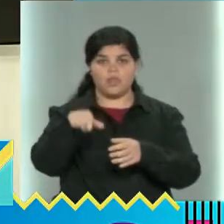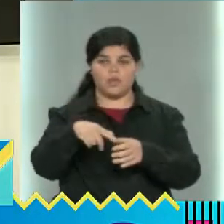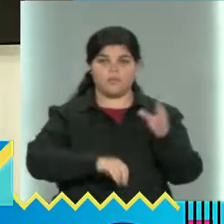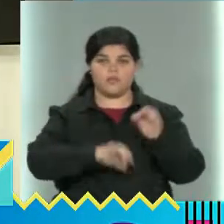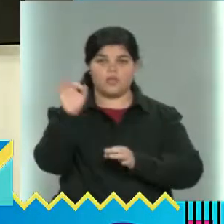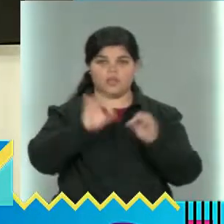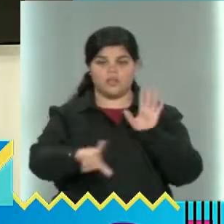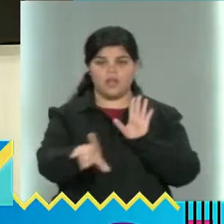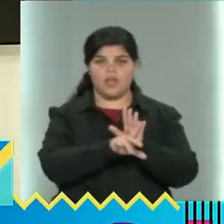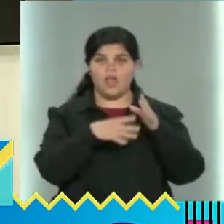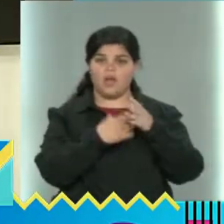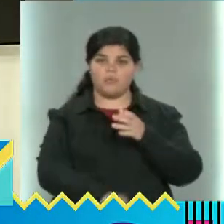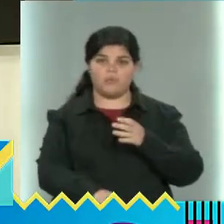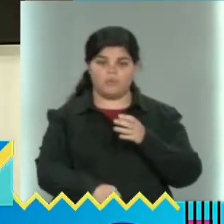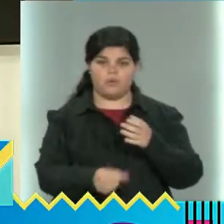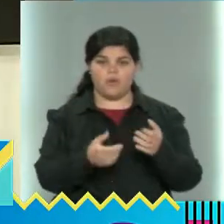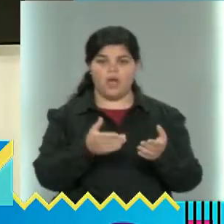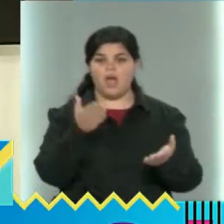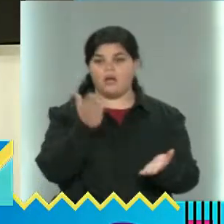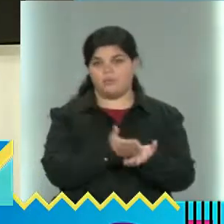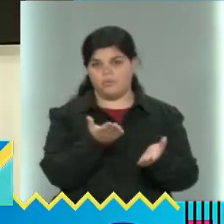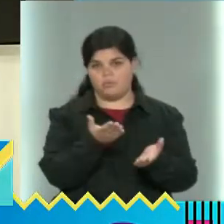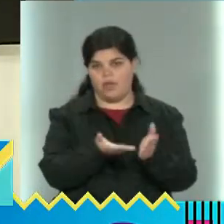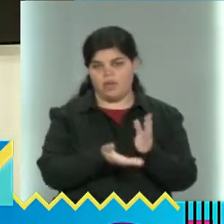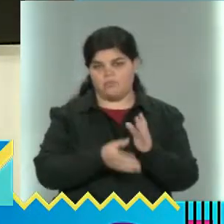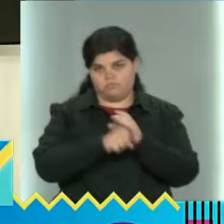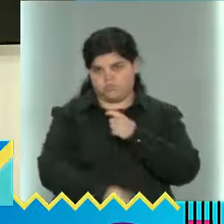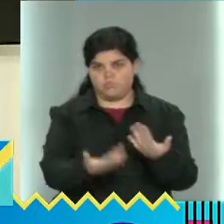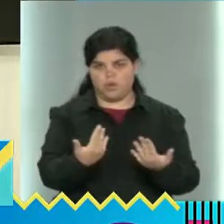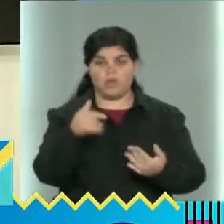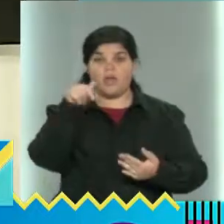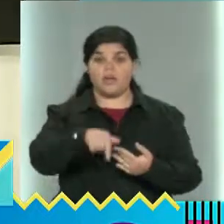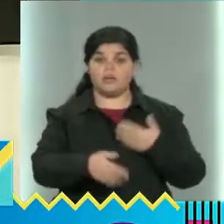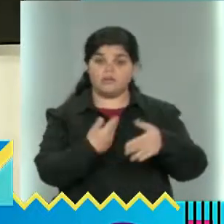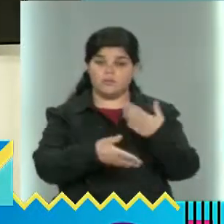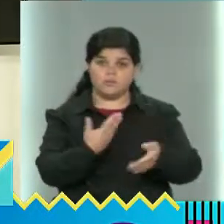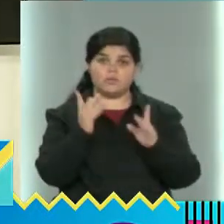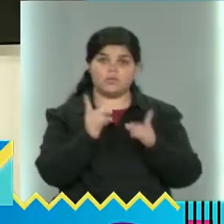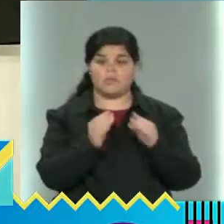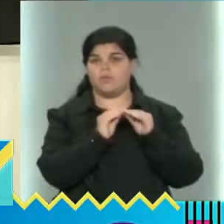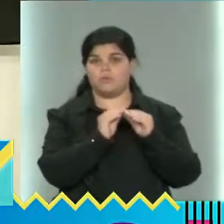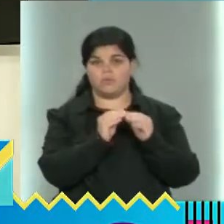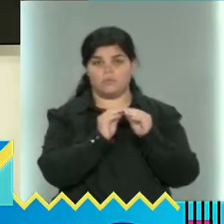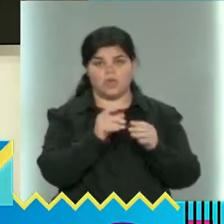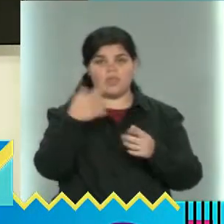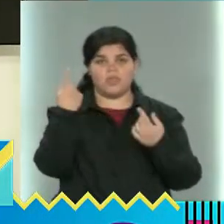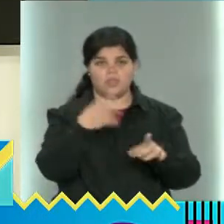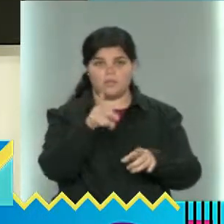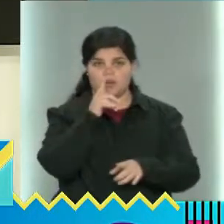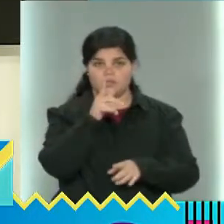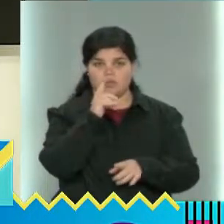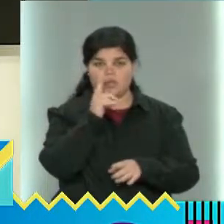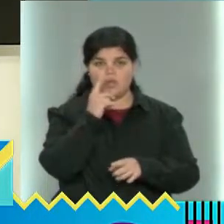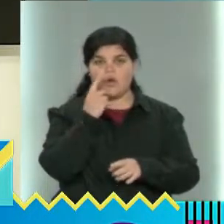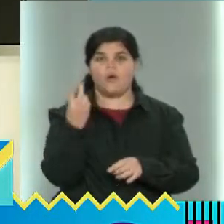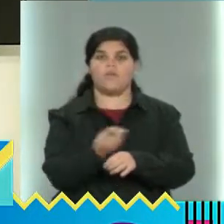de ley de interrupción voluntaria del embarazo. Obviamente eso estuvo presente en el debate de Distintos Parecidos, 22 horas de